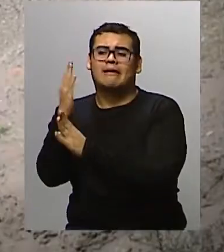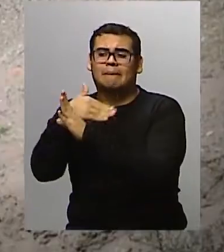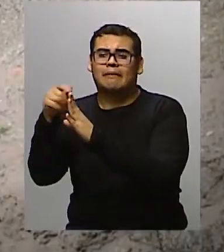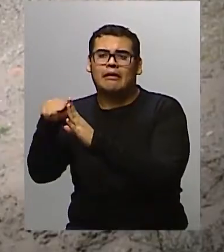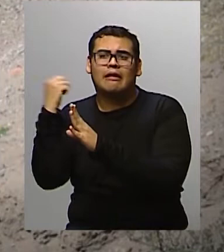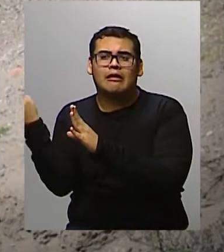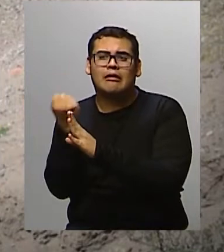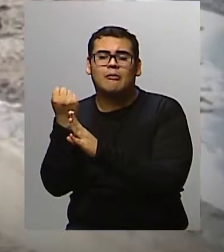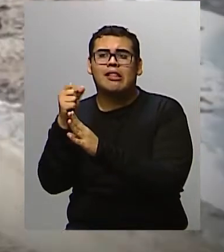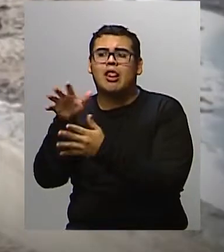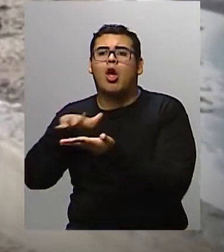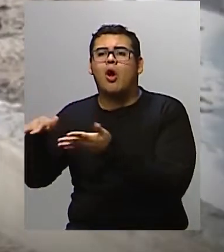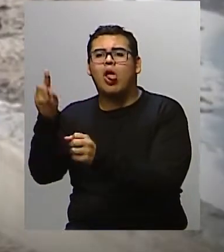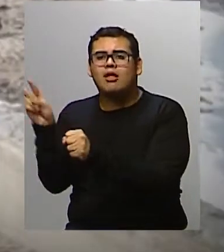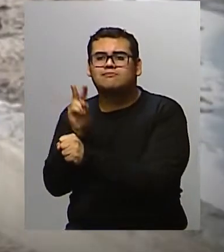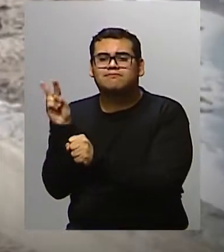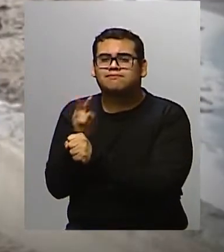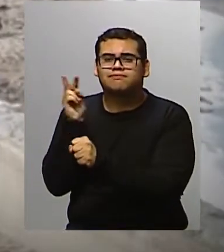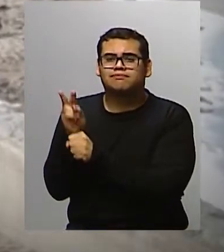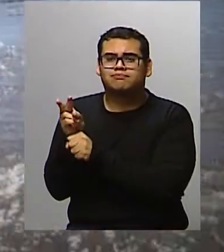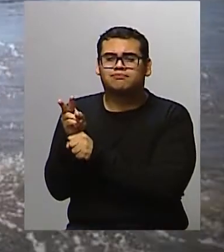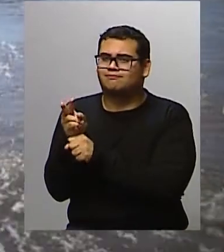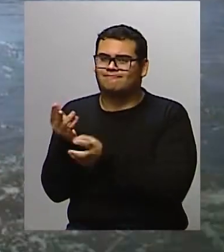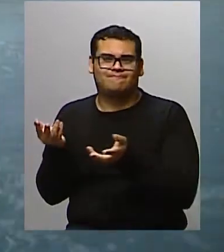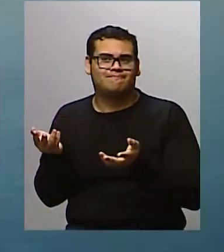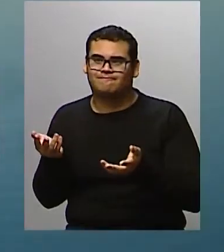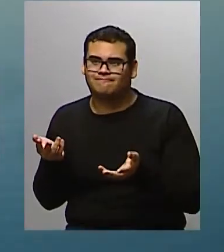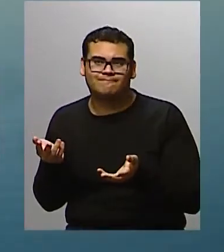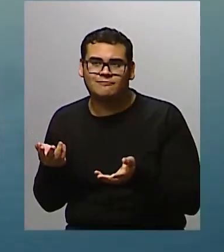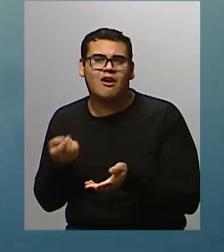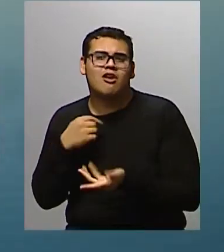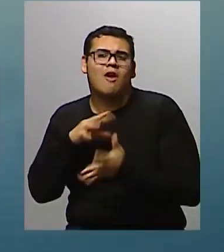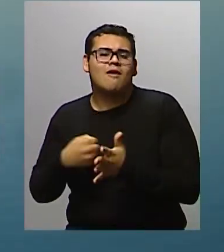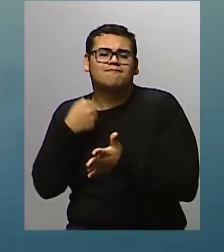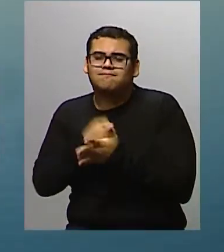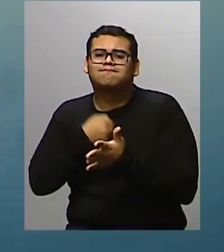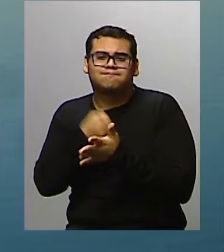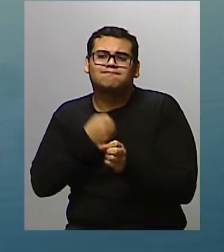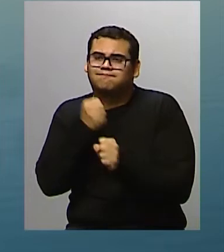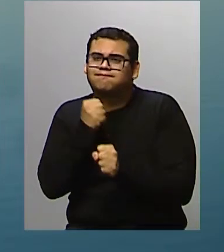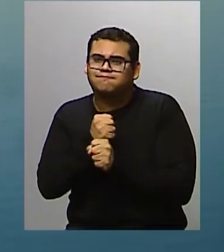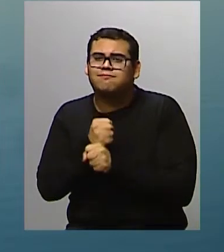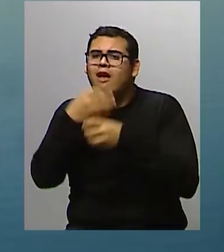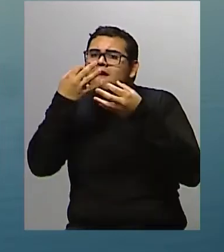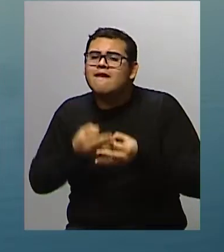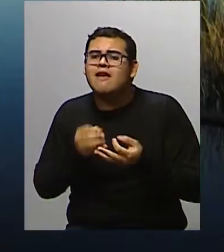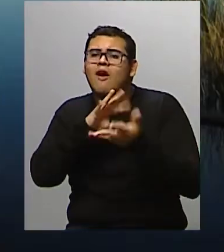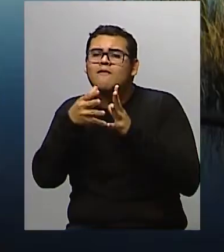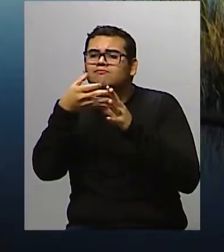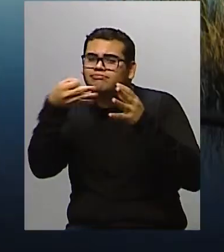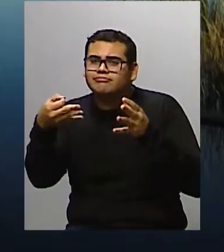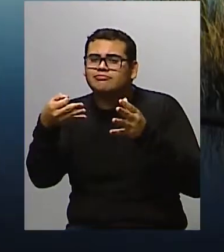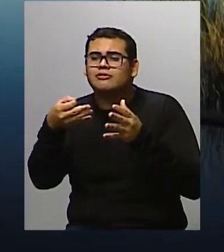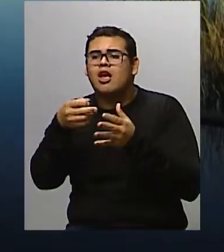ponerlo como un área protegida, como Tancanelo, como Salinas, sino que hay que ponerse a trabajar concretamente en acciones de manejo y